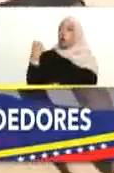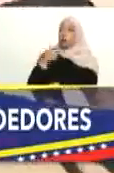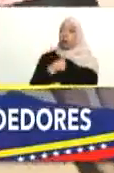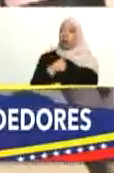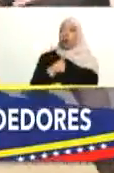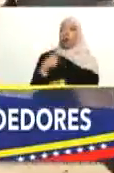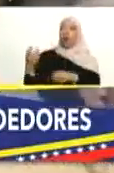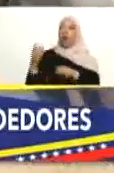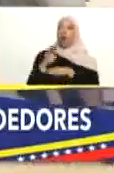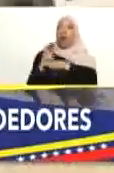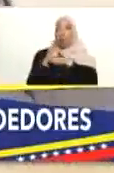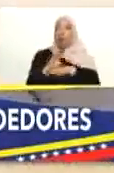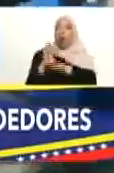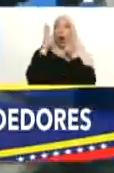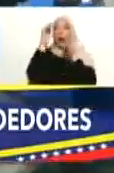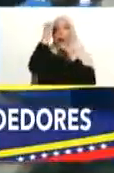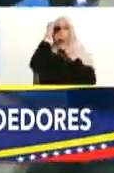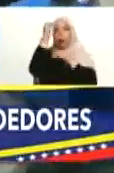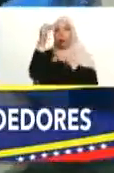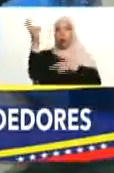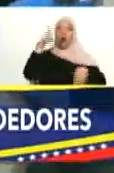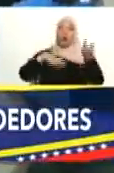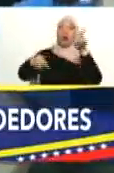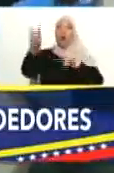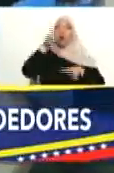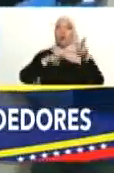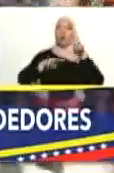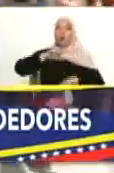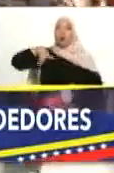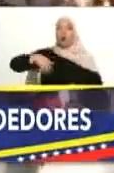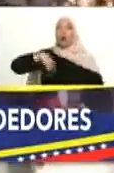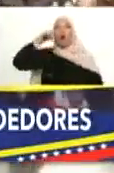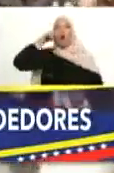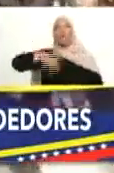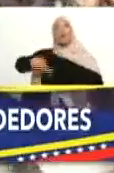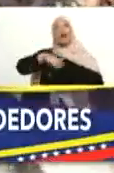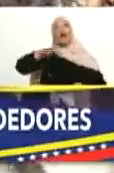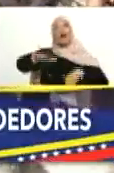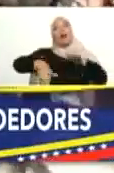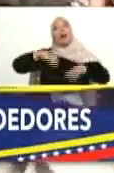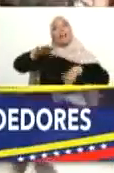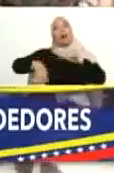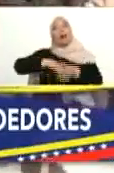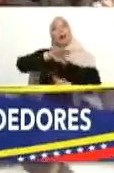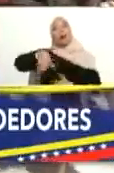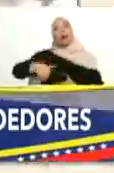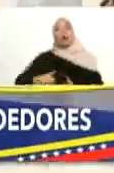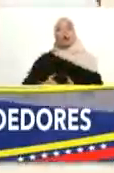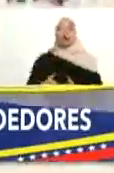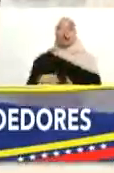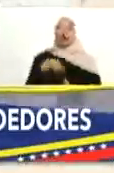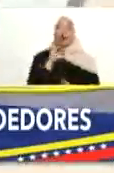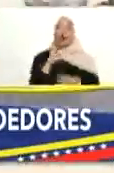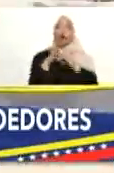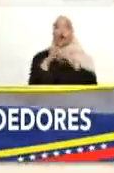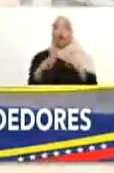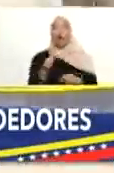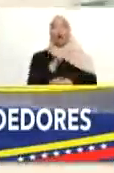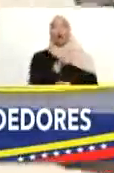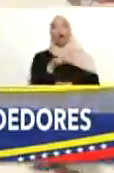en seguridad, en atención, en recreación, y nuestras playas, nuestros parques nacionales, nuestros balnearios, todo y cada